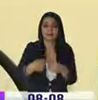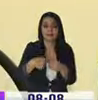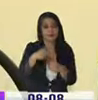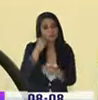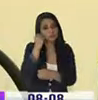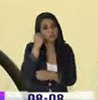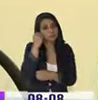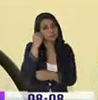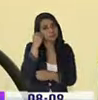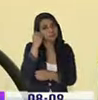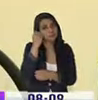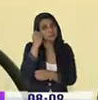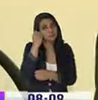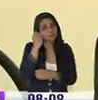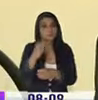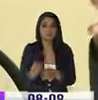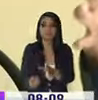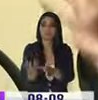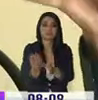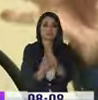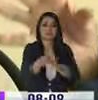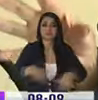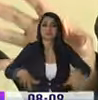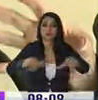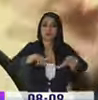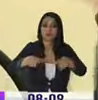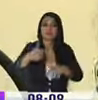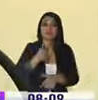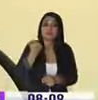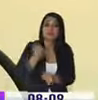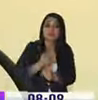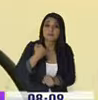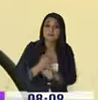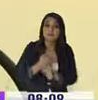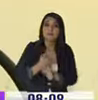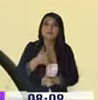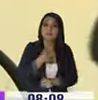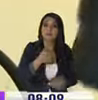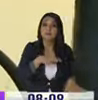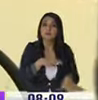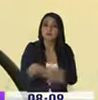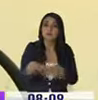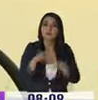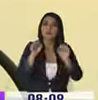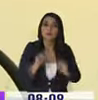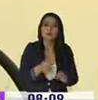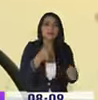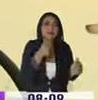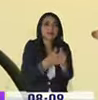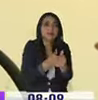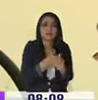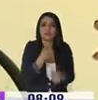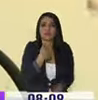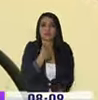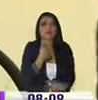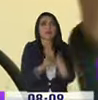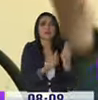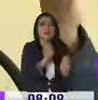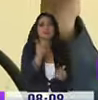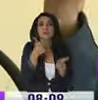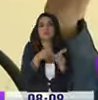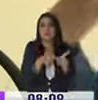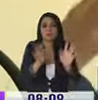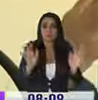Formar entornos donde yo puedo tener mi trabajo, mis actividades cerca a lo que yo estoy haciendo, ¿no es